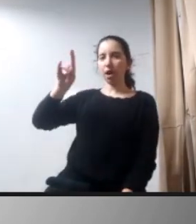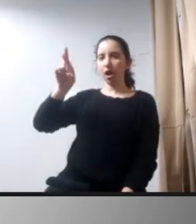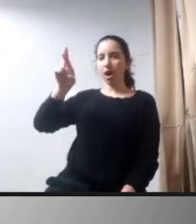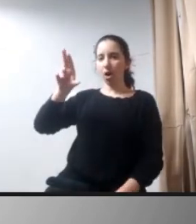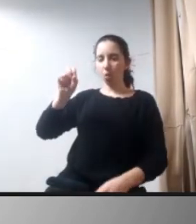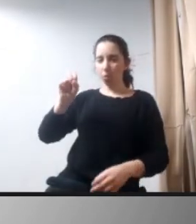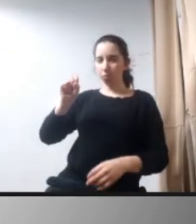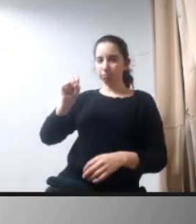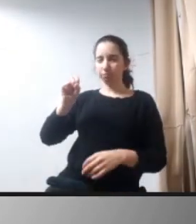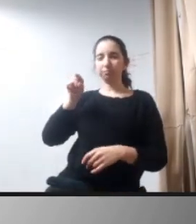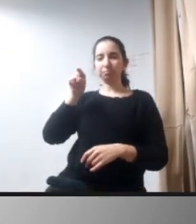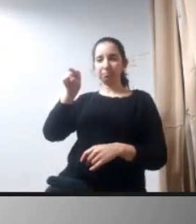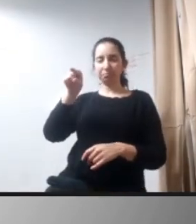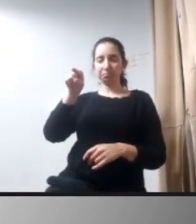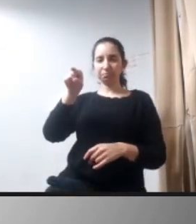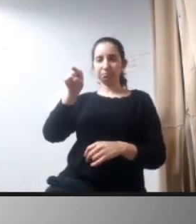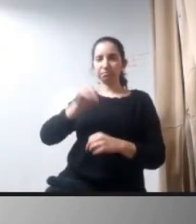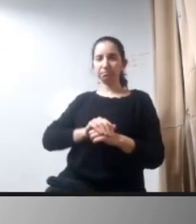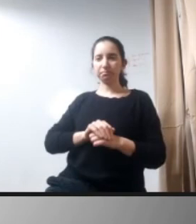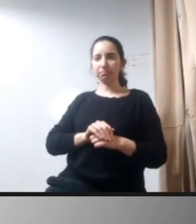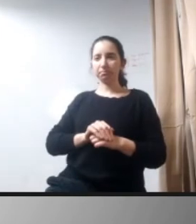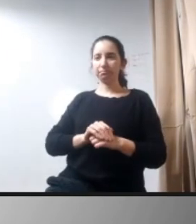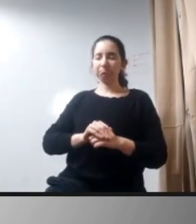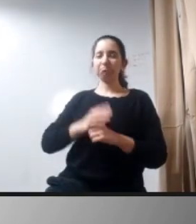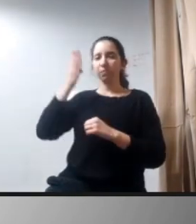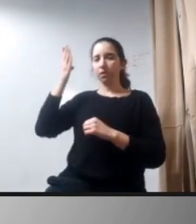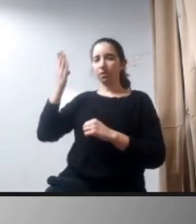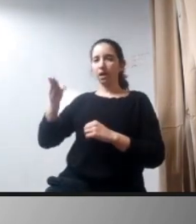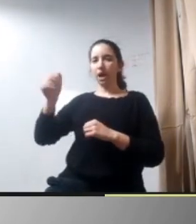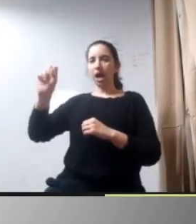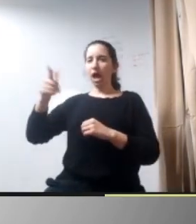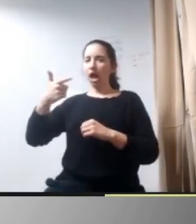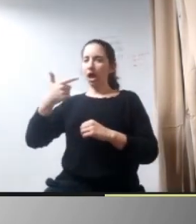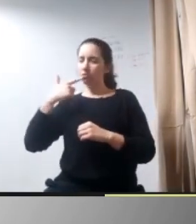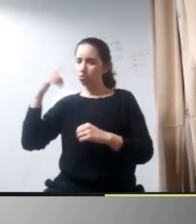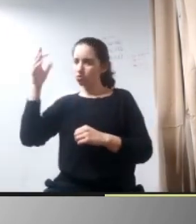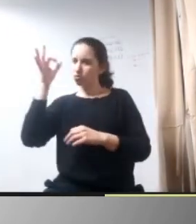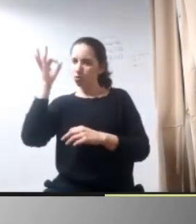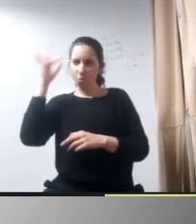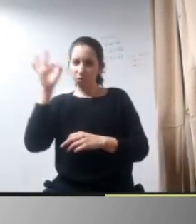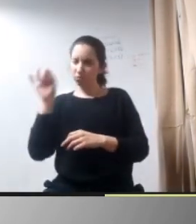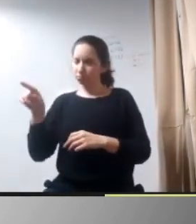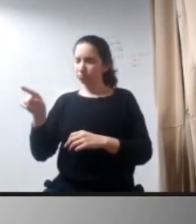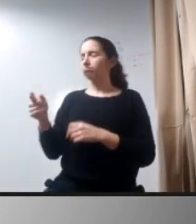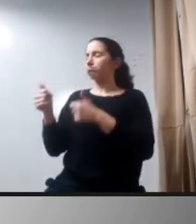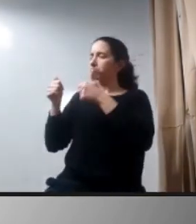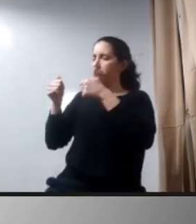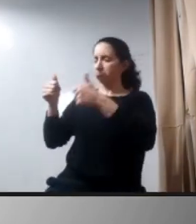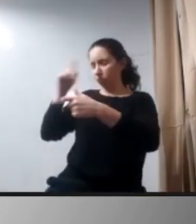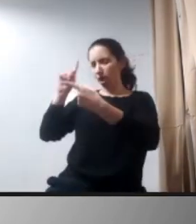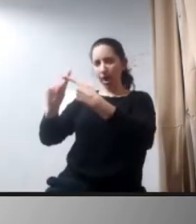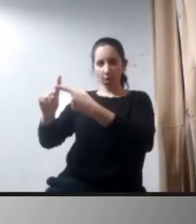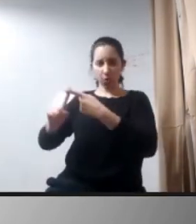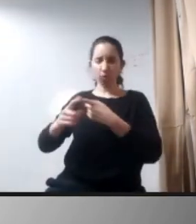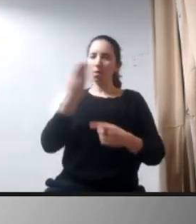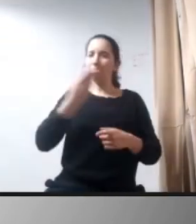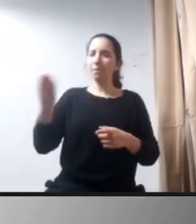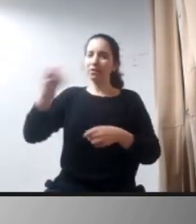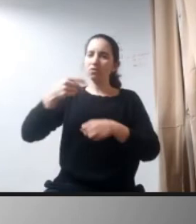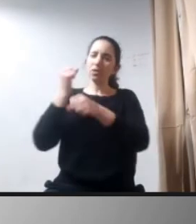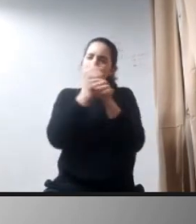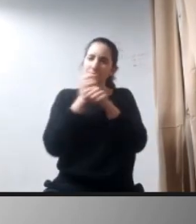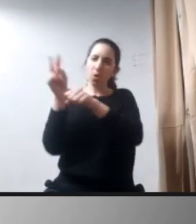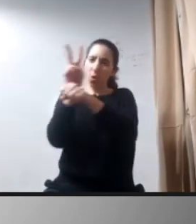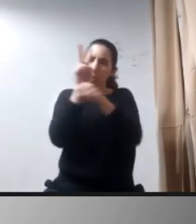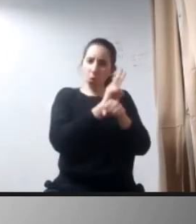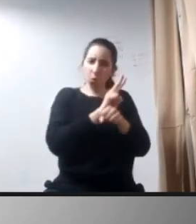La verdad coincido totalmente con esa posición. Estoy por supuesto a favor de una profesionalización del cuidado. Me